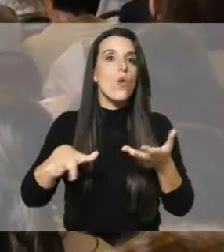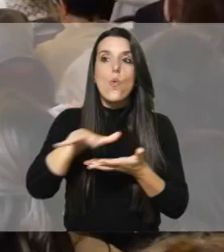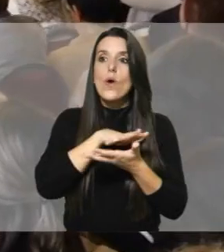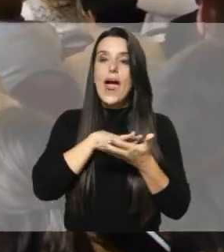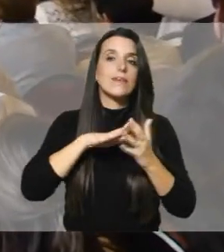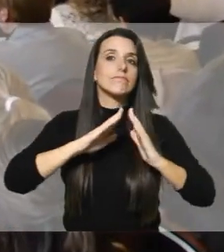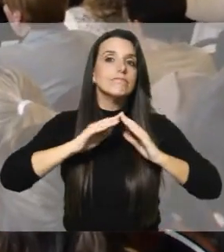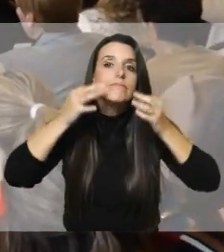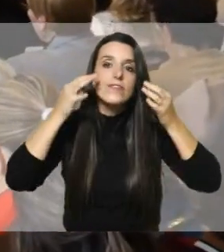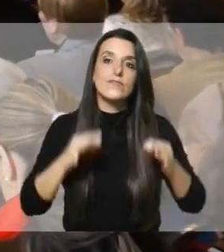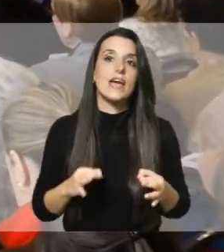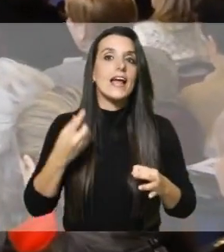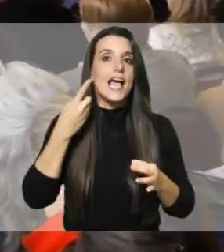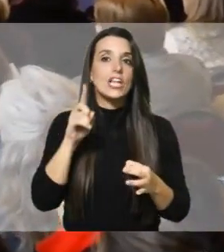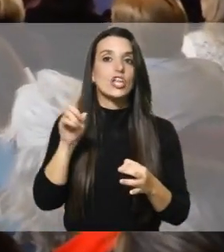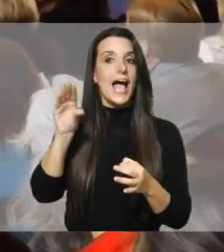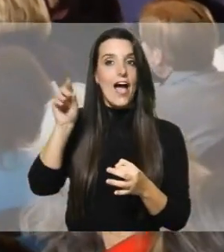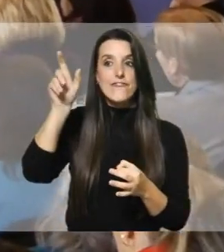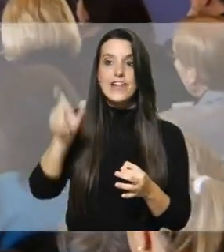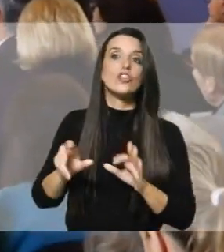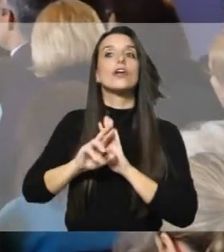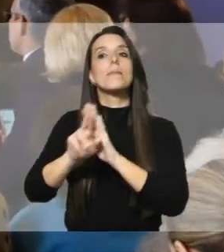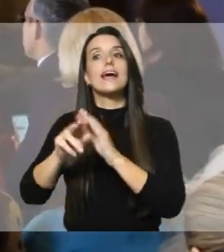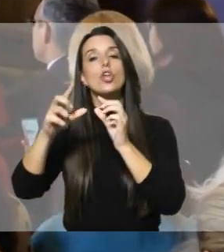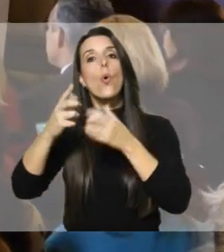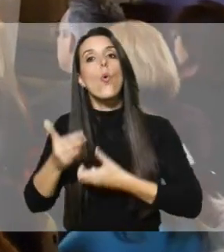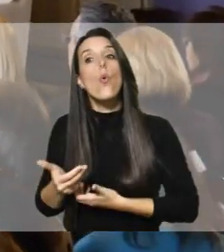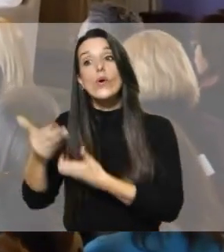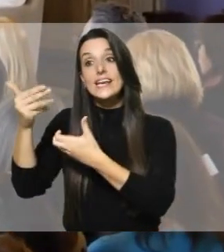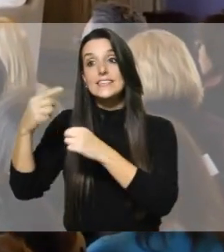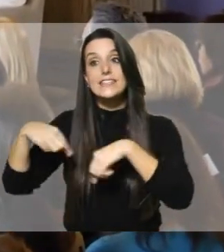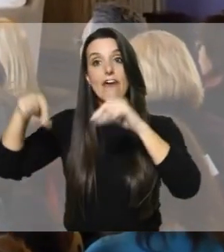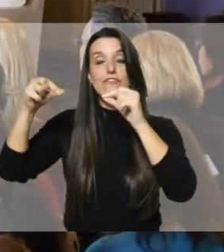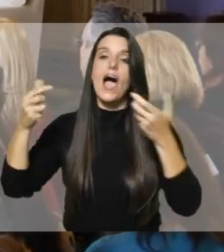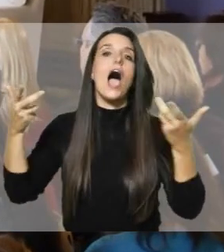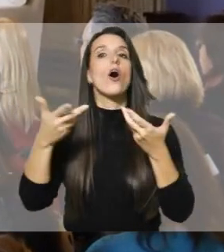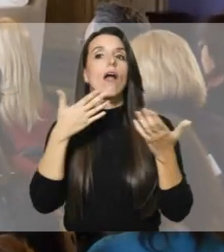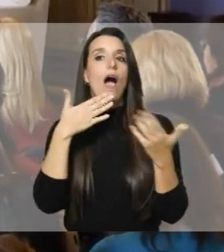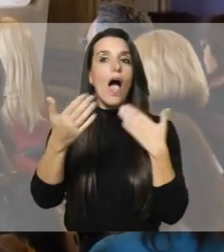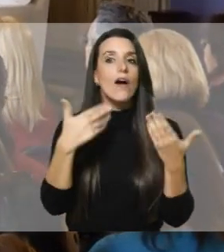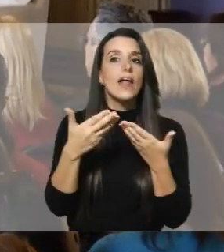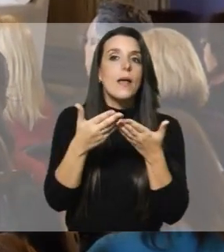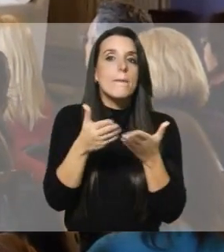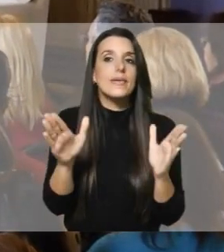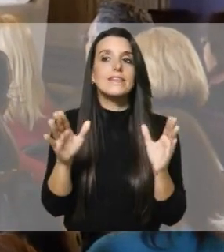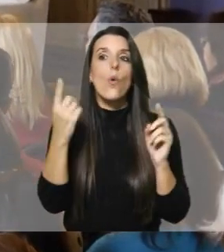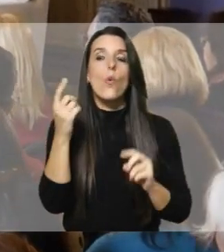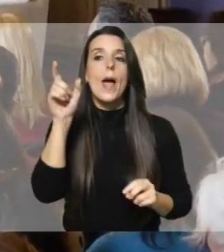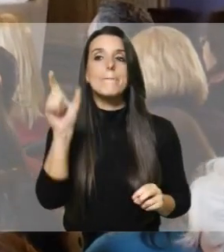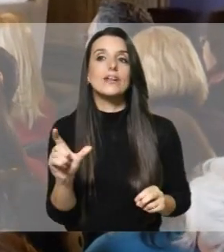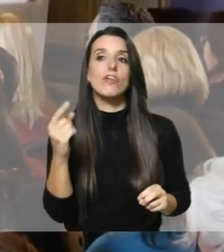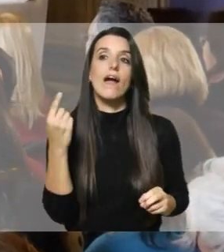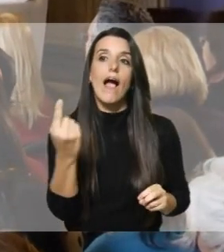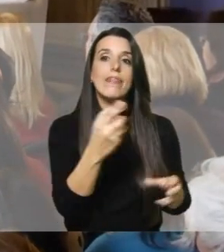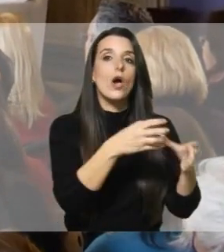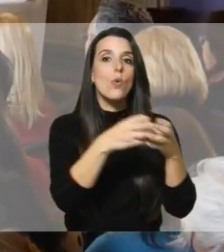Luego de las palabras del representante de UNICEF en Uruguay, se dio paso a un conversatorio en donde un integrante por cada